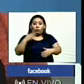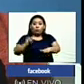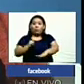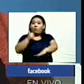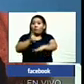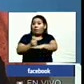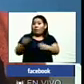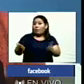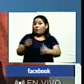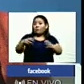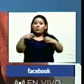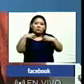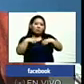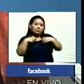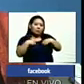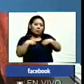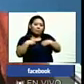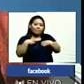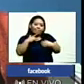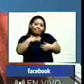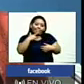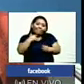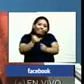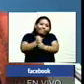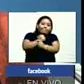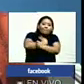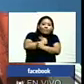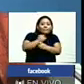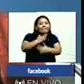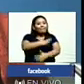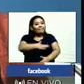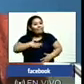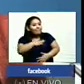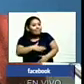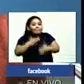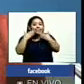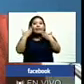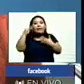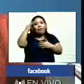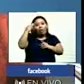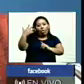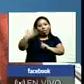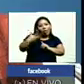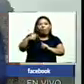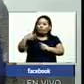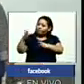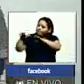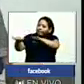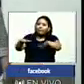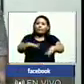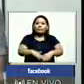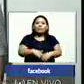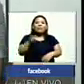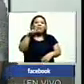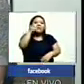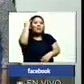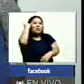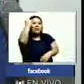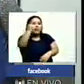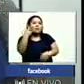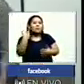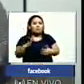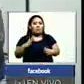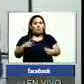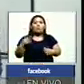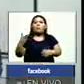para nosotros como Fundación Edificando Vidas nos llena de amor, de esperanza, de gozo, de saber que no estamos solos. Gracias, de verdad. Esta